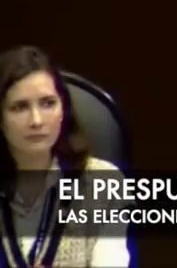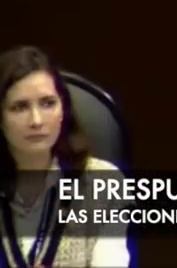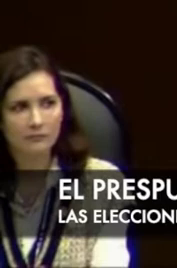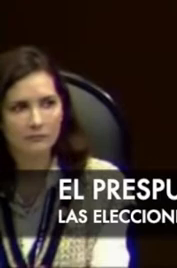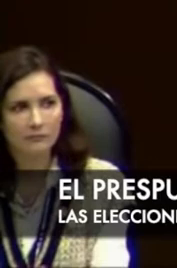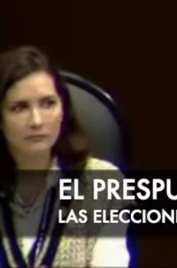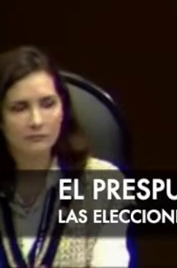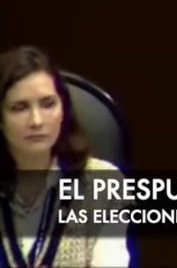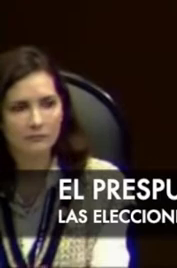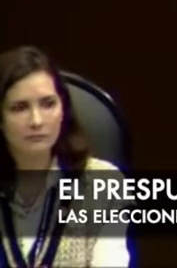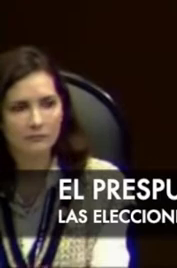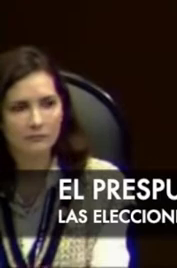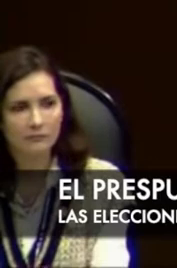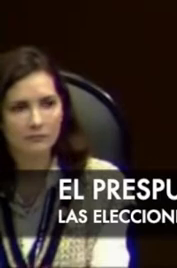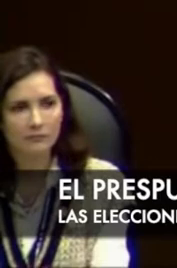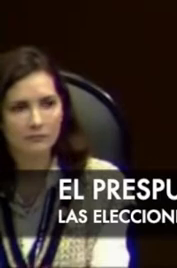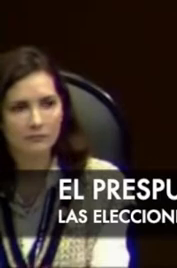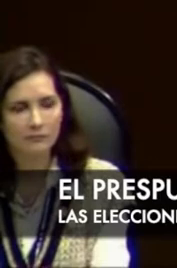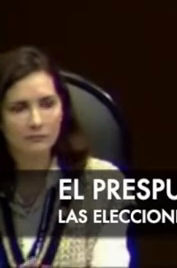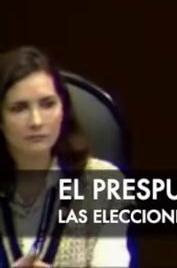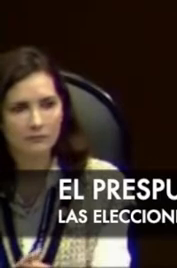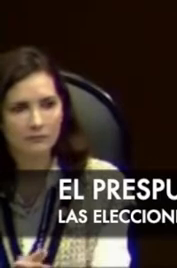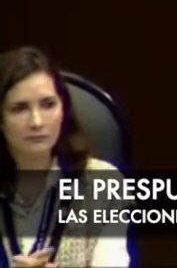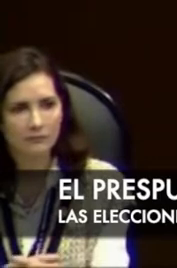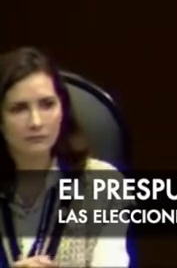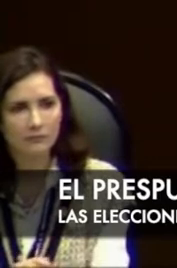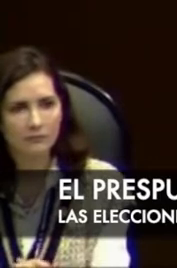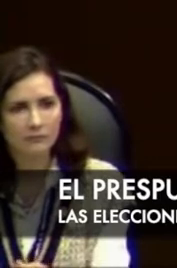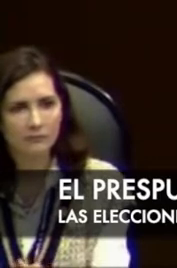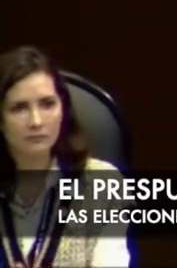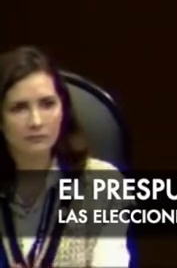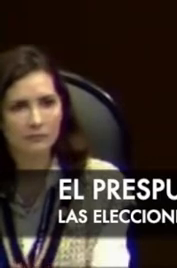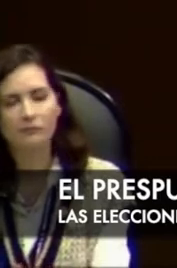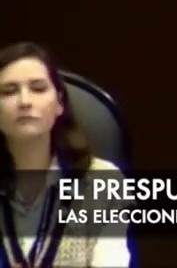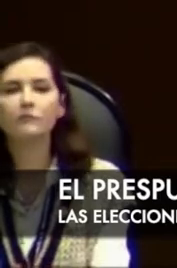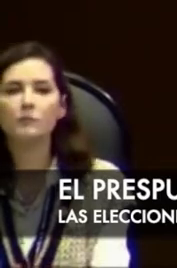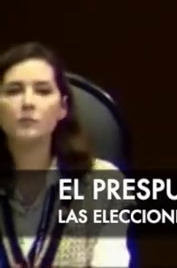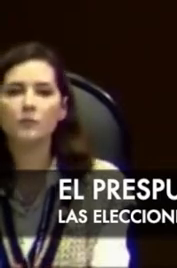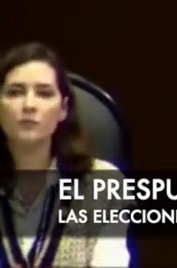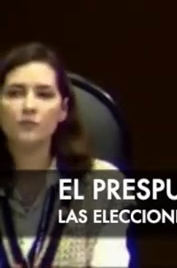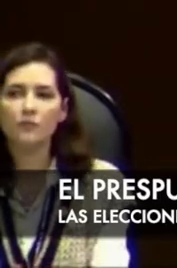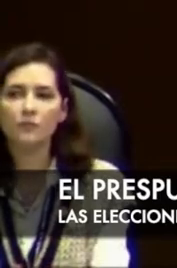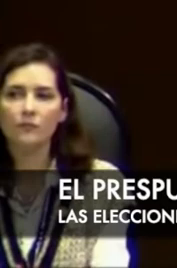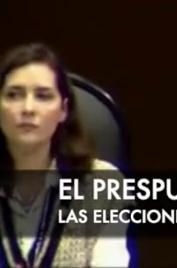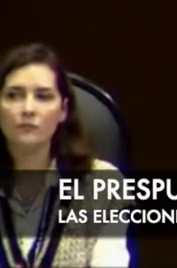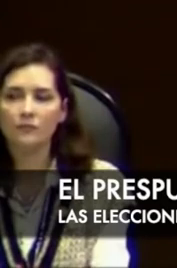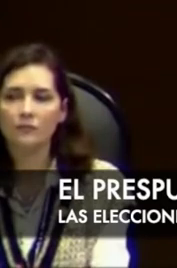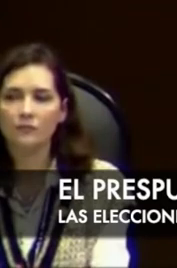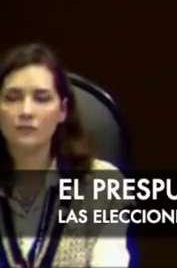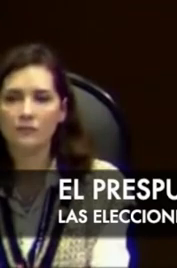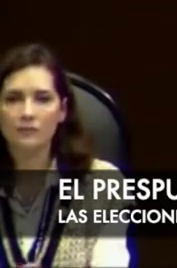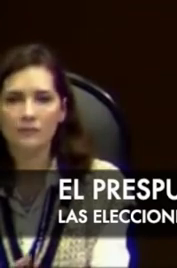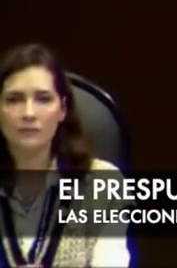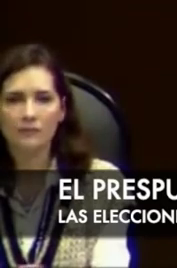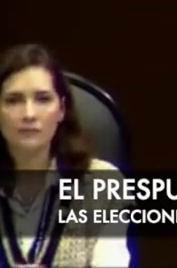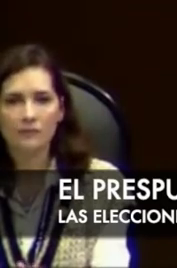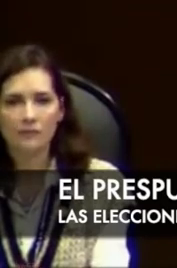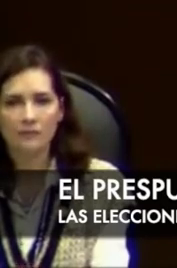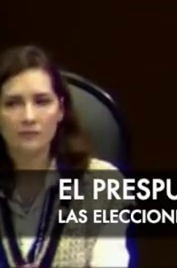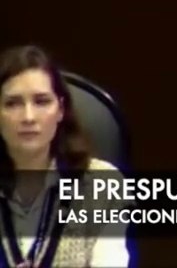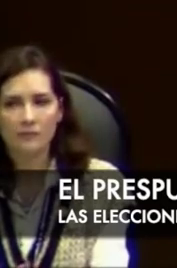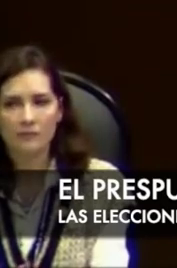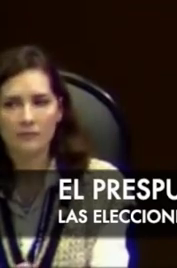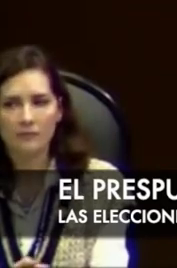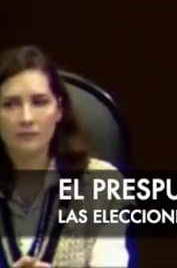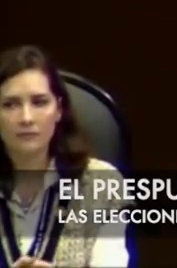y una burla, consideró el presidente López Obrador. Yo no voy a limitar el presupuesto, dijo. Lo que voy a seguir haciendo, y lo tenemos